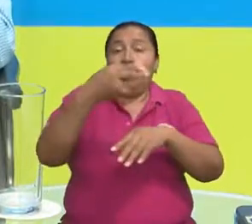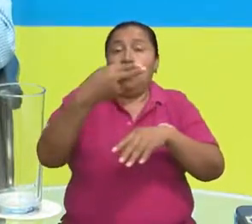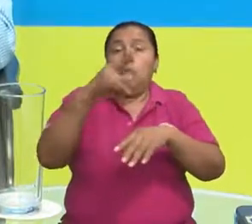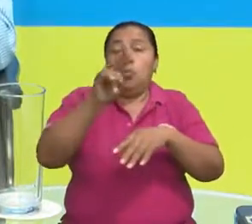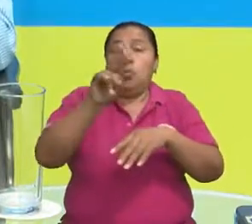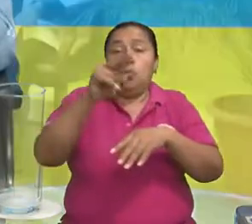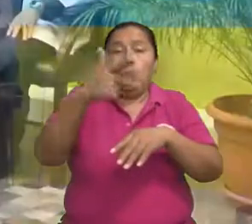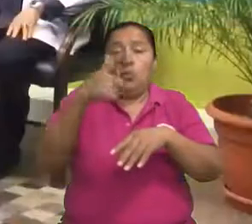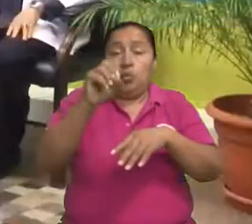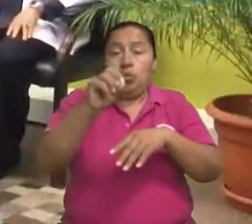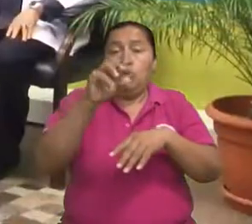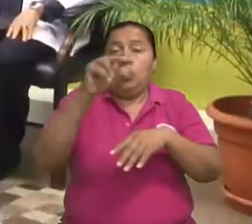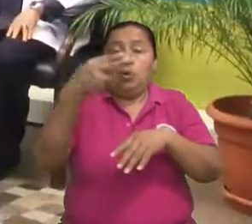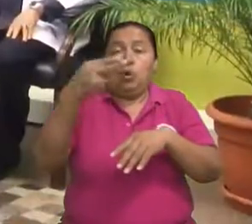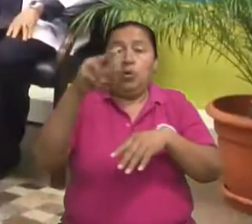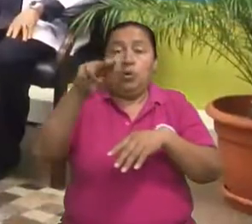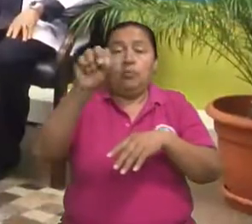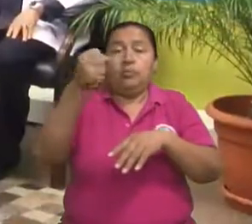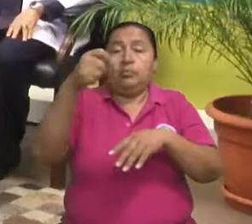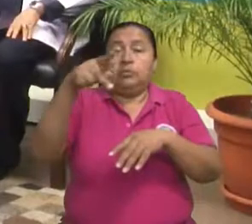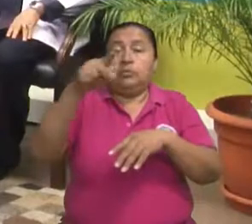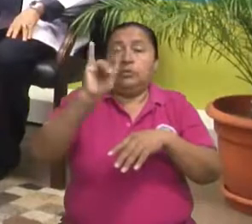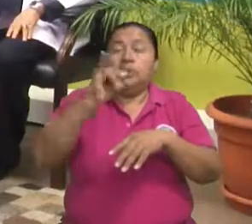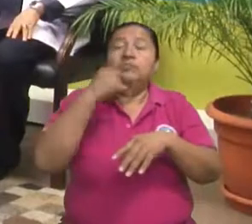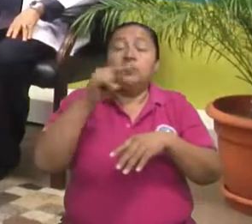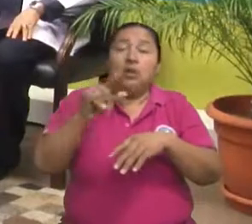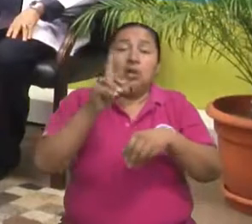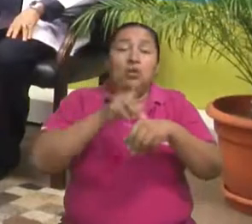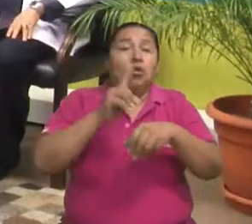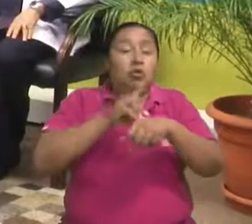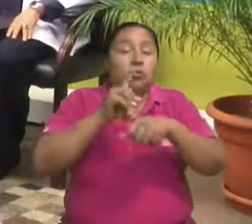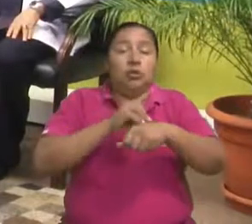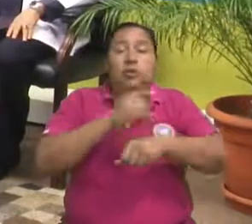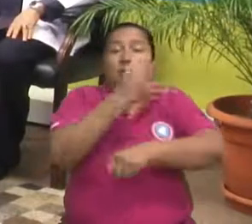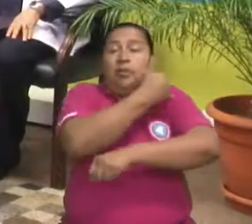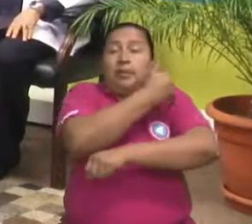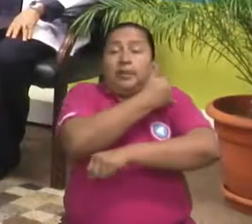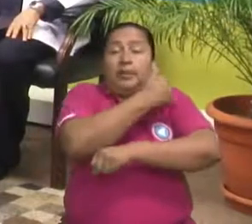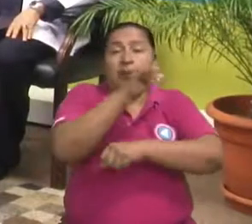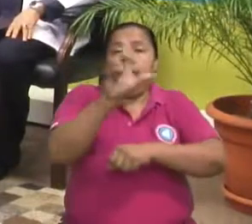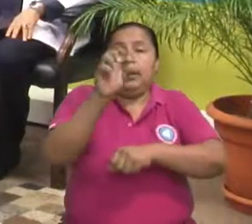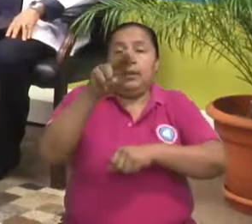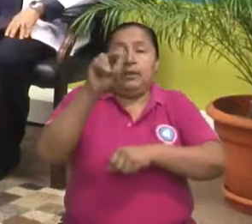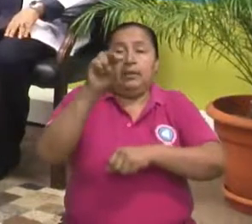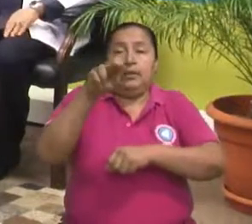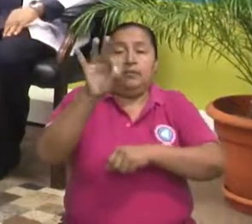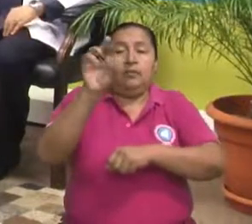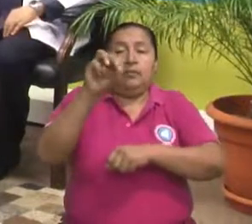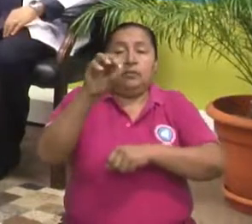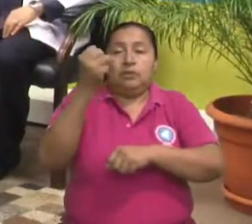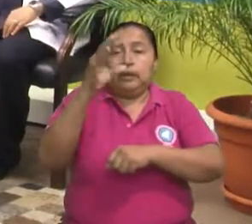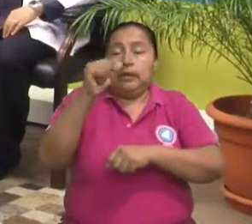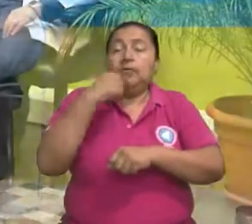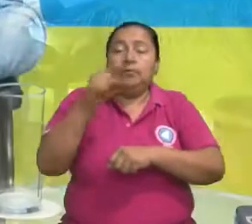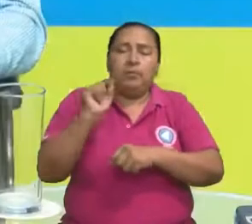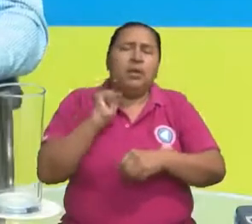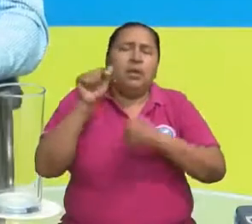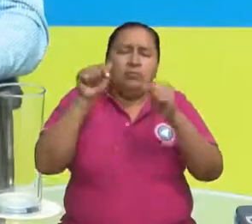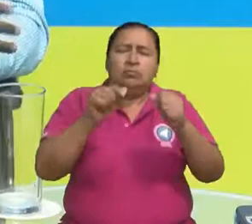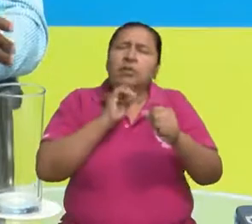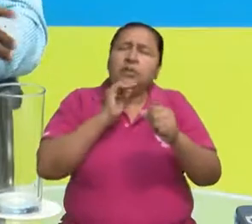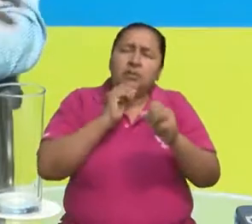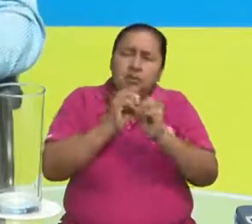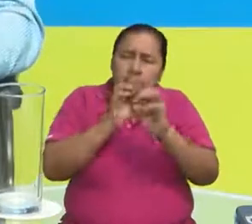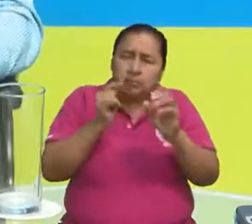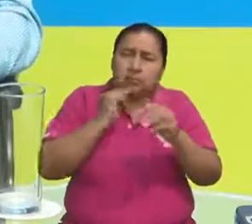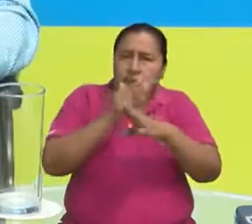es otorrino del Hospital Escuela Antonio Lenín Fonseca. Ya el doctor en la primera parte del programa nos decía que la infección en el